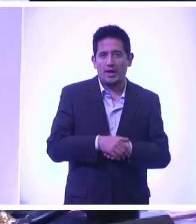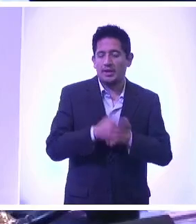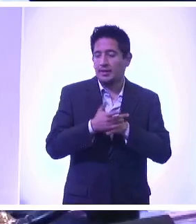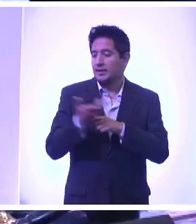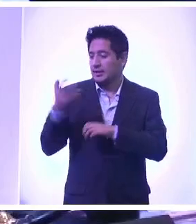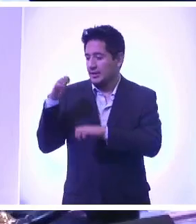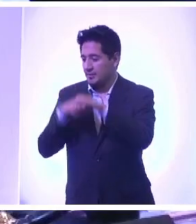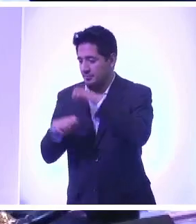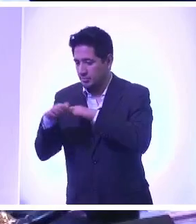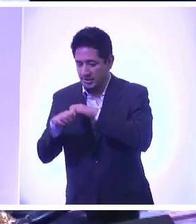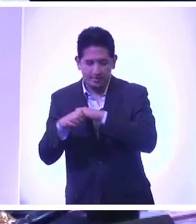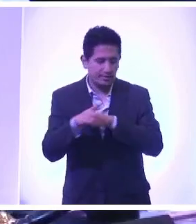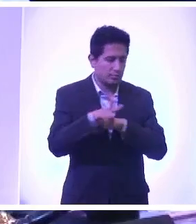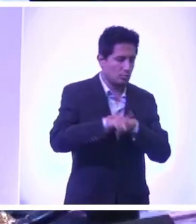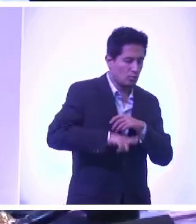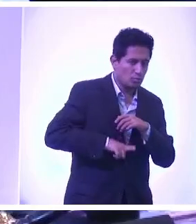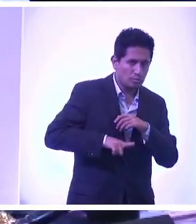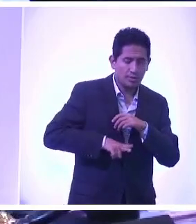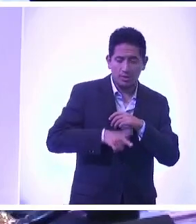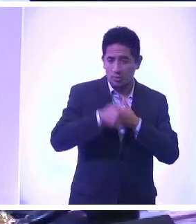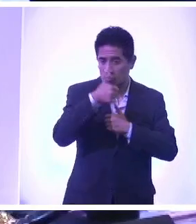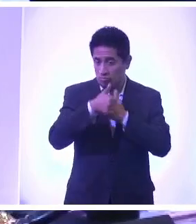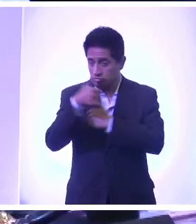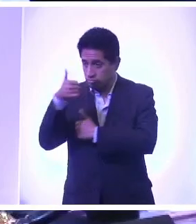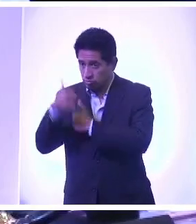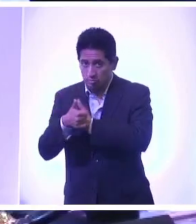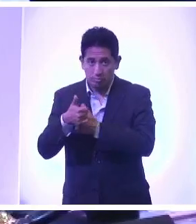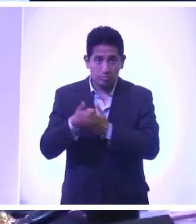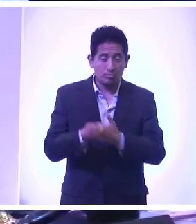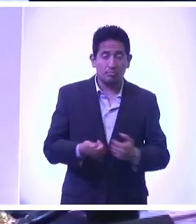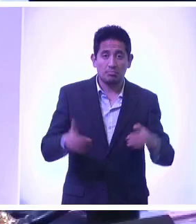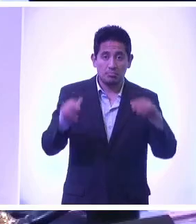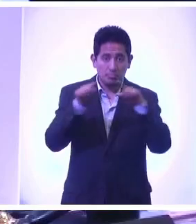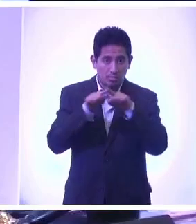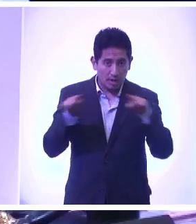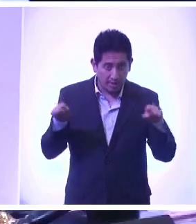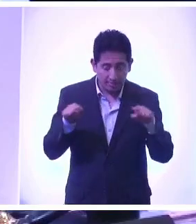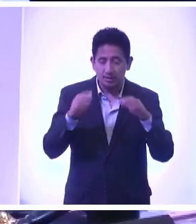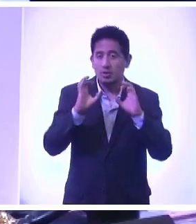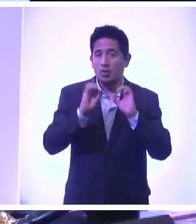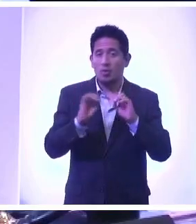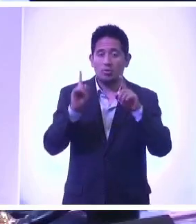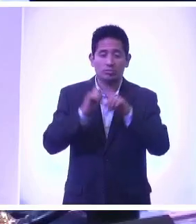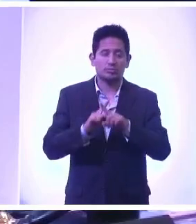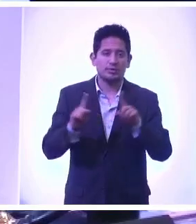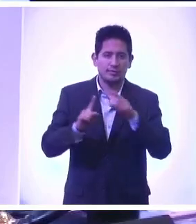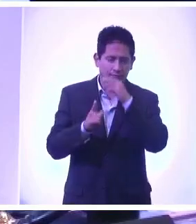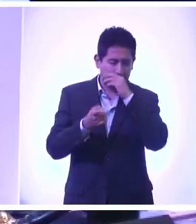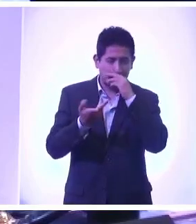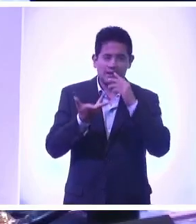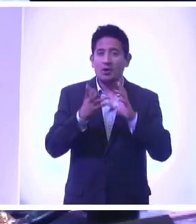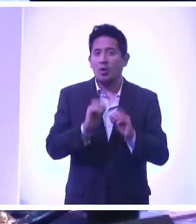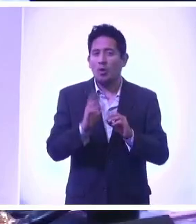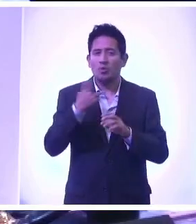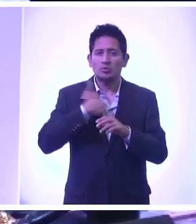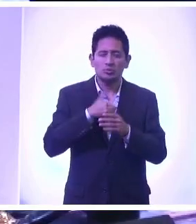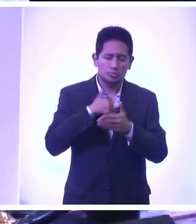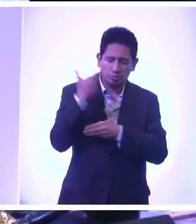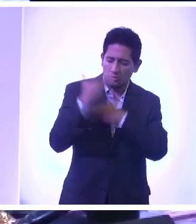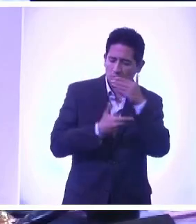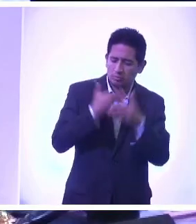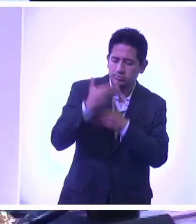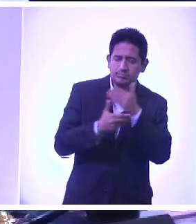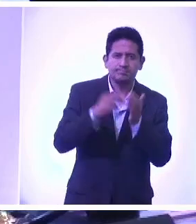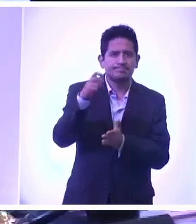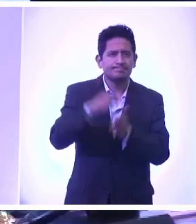empresas en esta relación identificar qué procesos clave podemos mejorar y aquí Viene un tema muy valioso tanto